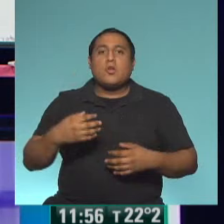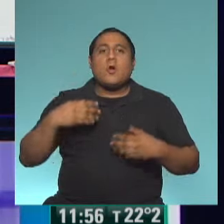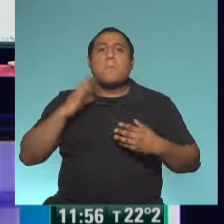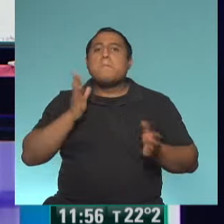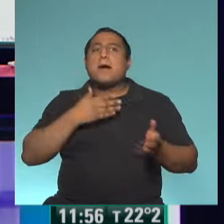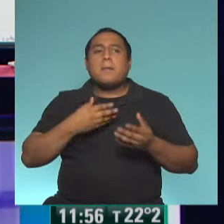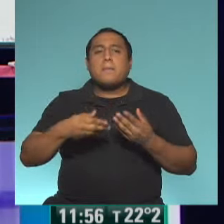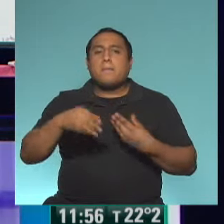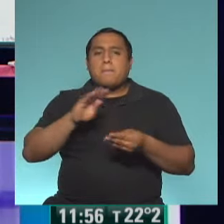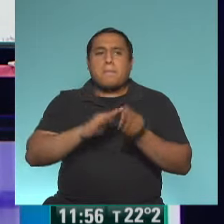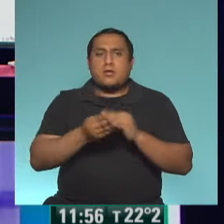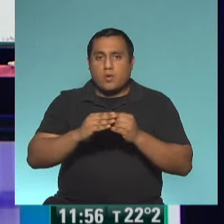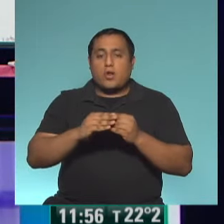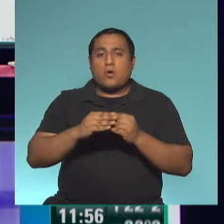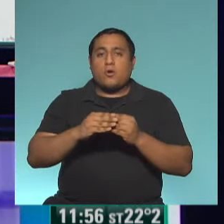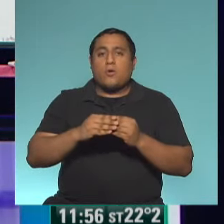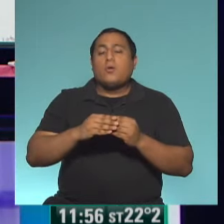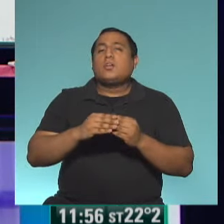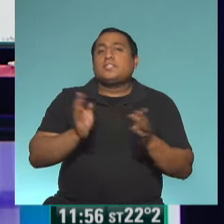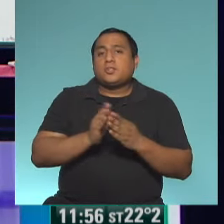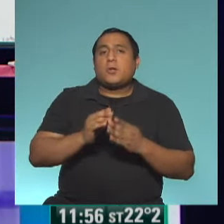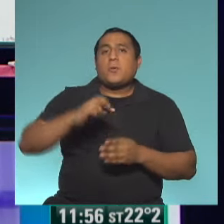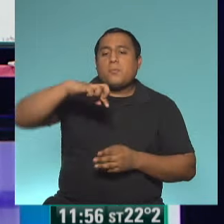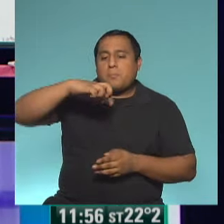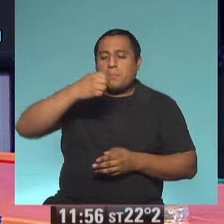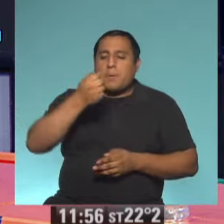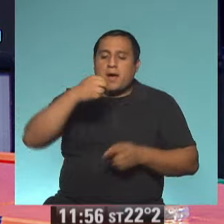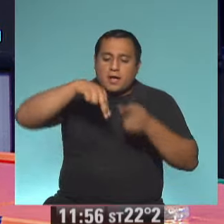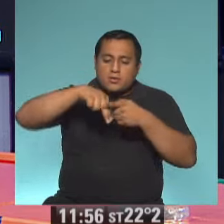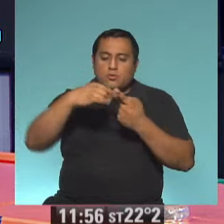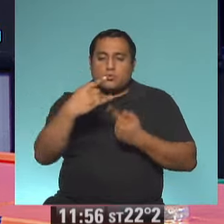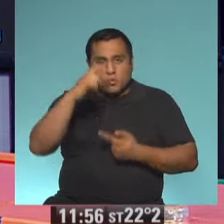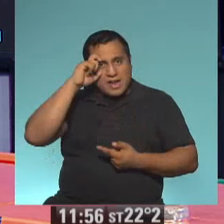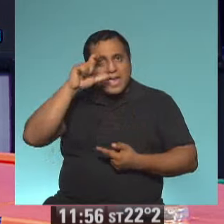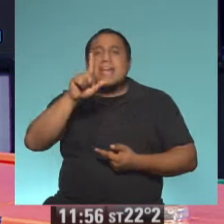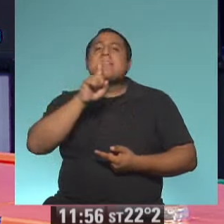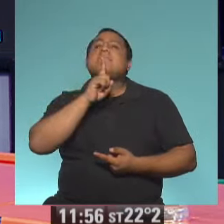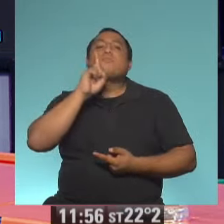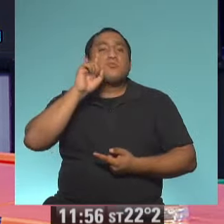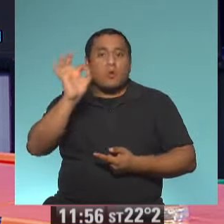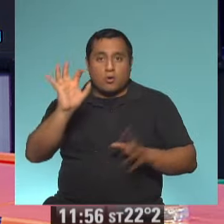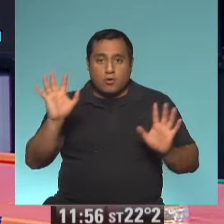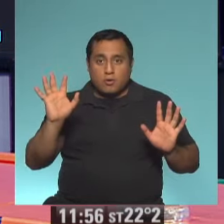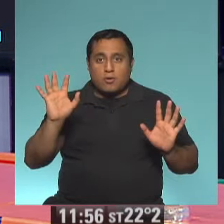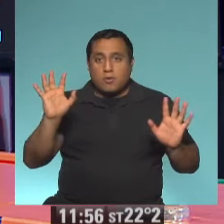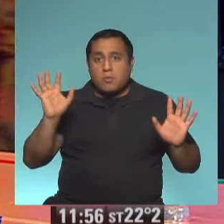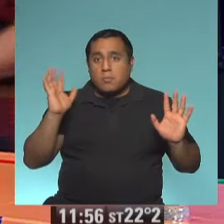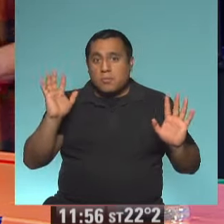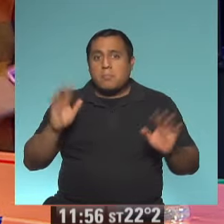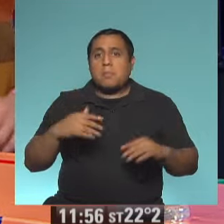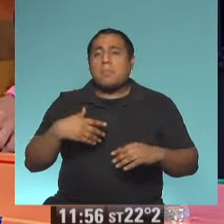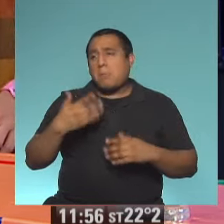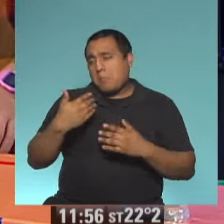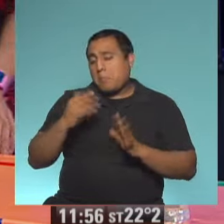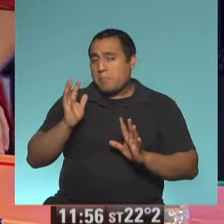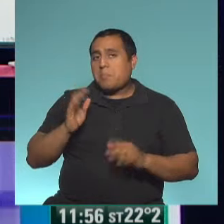pequeño. Un pañuelo. Pañuelito. Pañuelito. Pañuelito. ¿Te puedo pedir un pañuelito de papel?